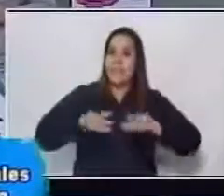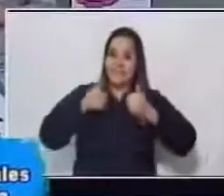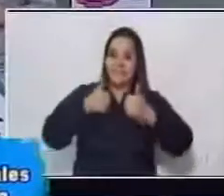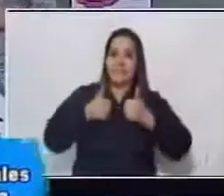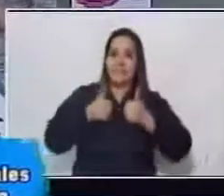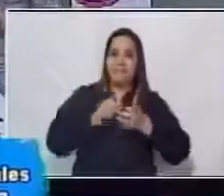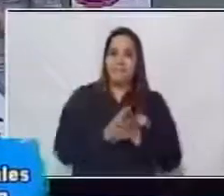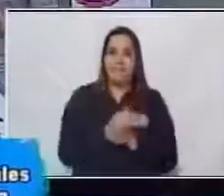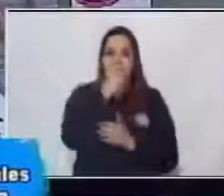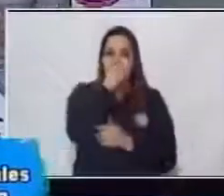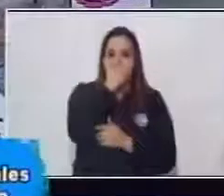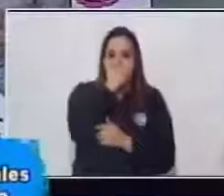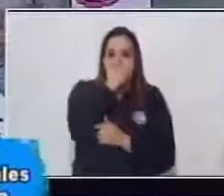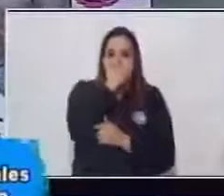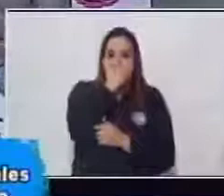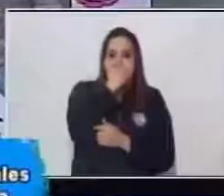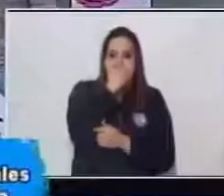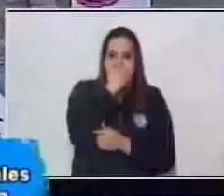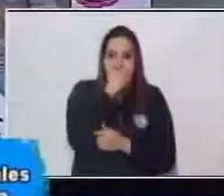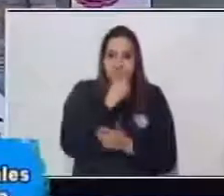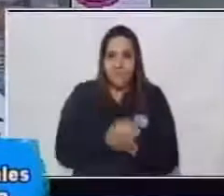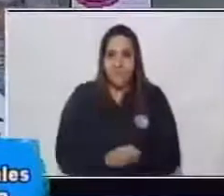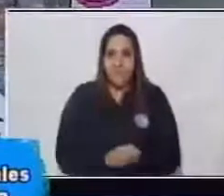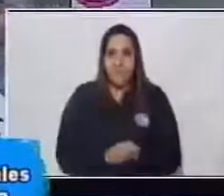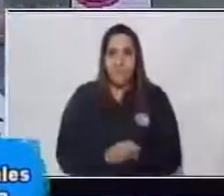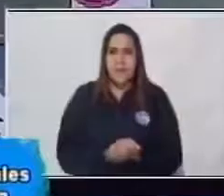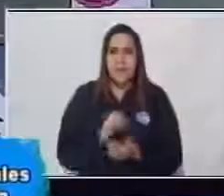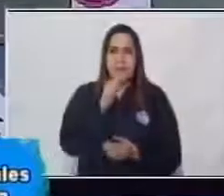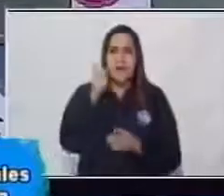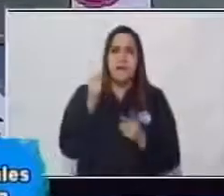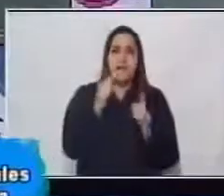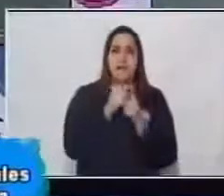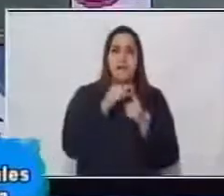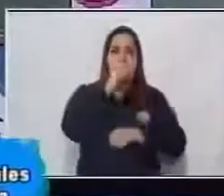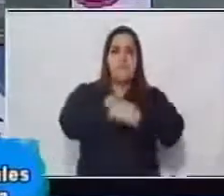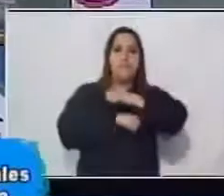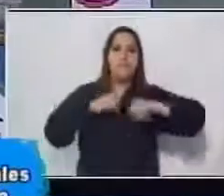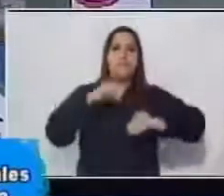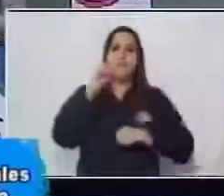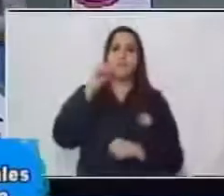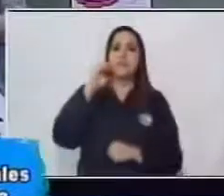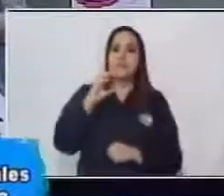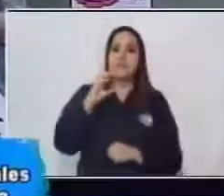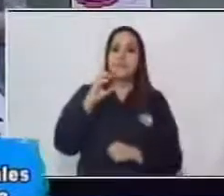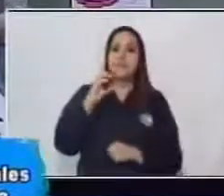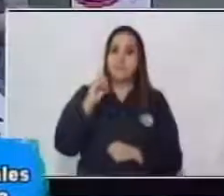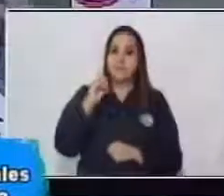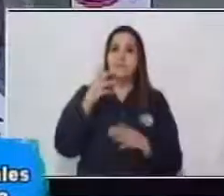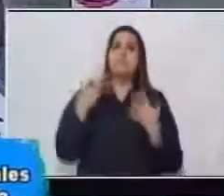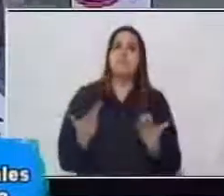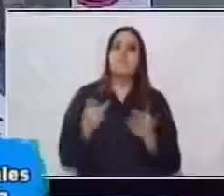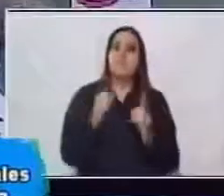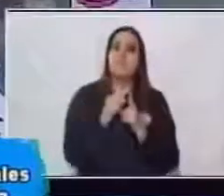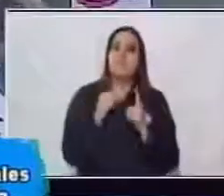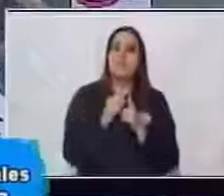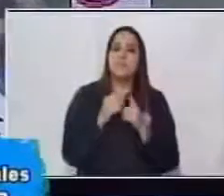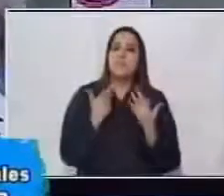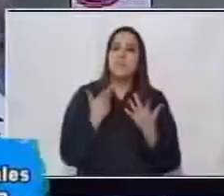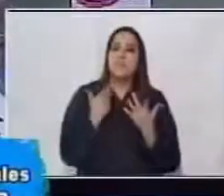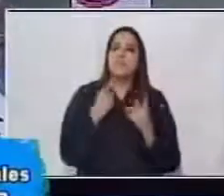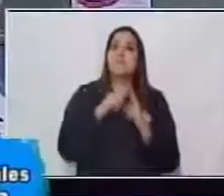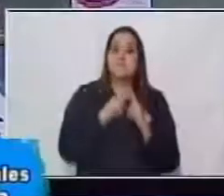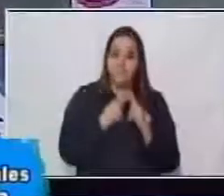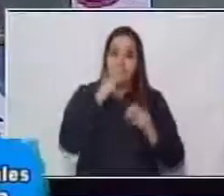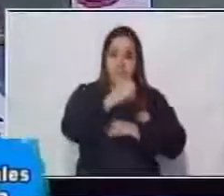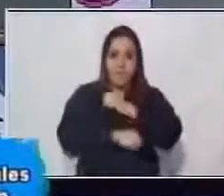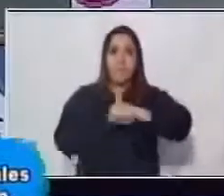Excelente, zapatear, muy bien. Busquemos otra palabra, vamos a ver. Foco, foco. Foco empieza con